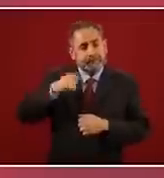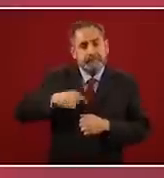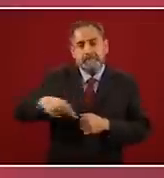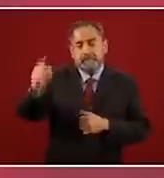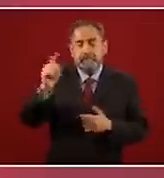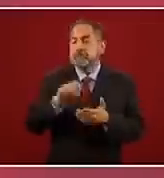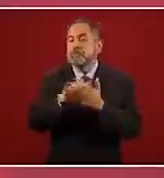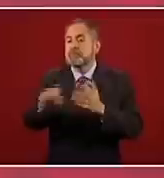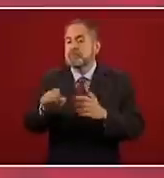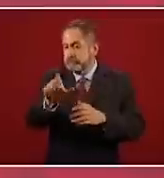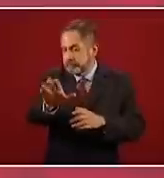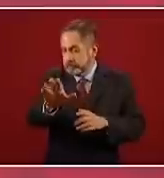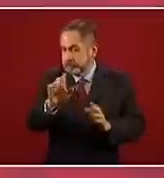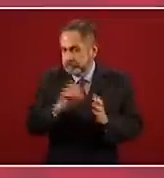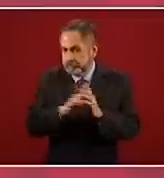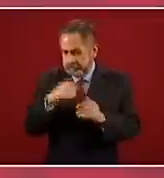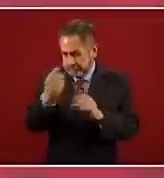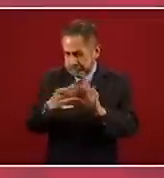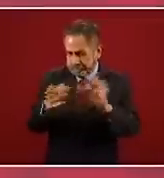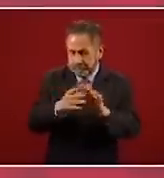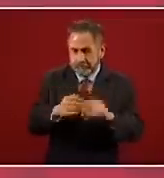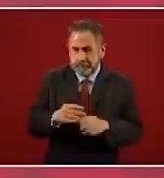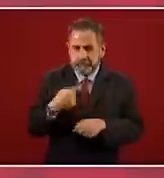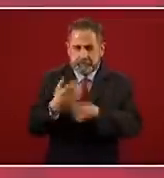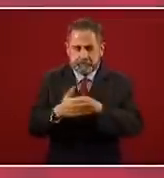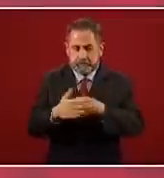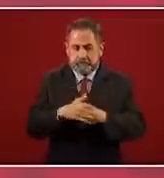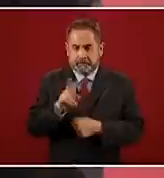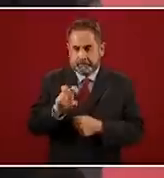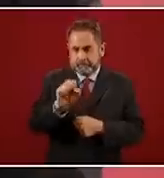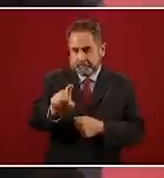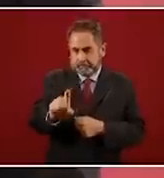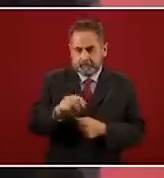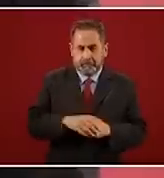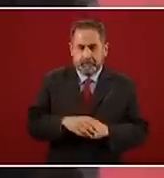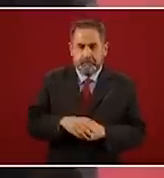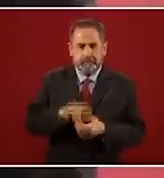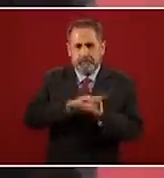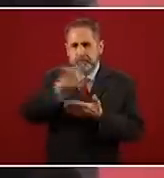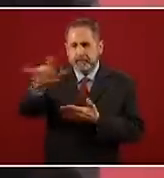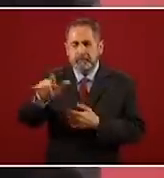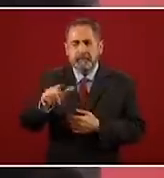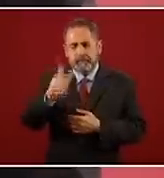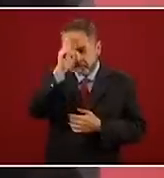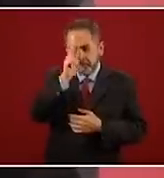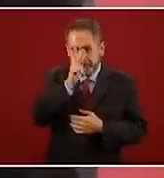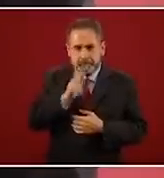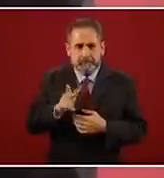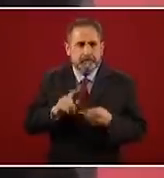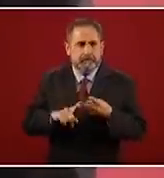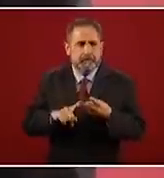por ejemplo, le cuento lo que voy a hacer el fin de semana. volamos a Villahermosa, luego